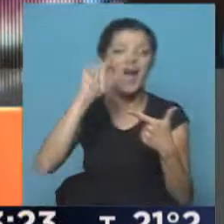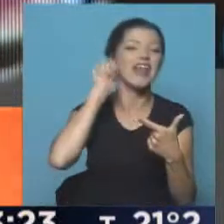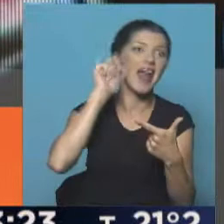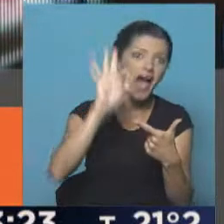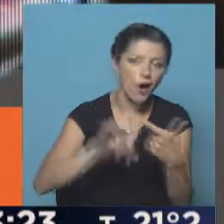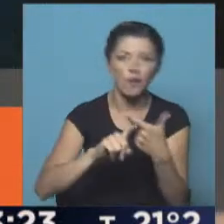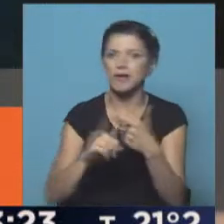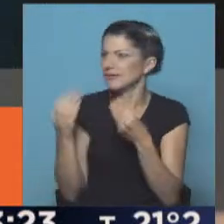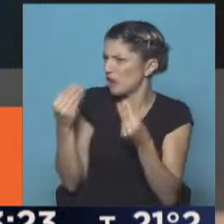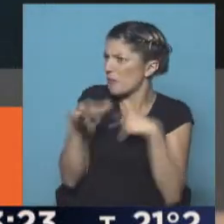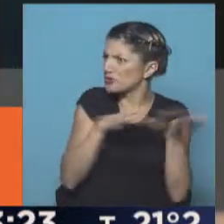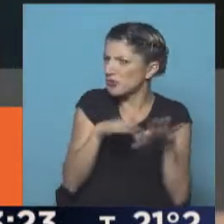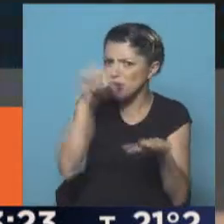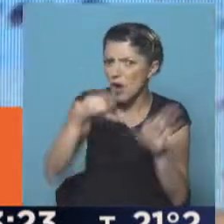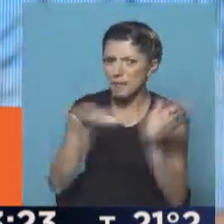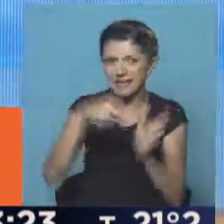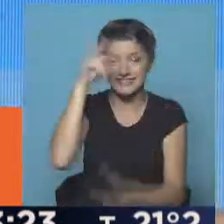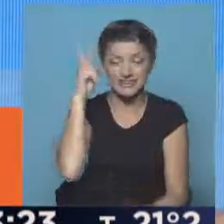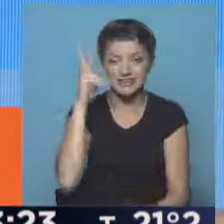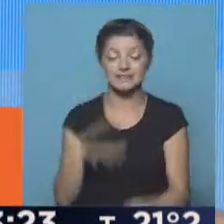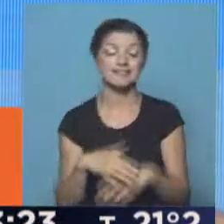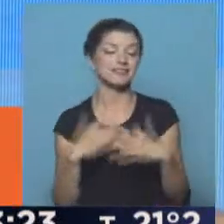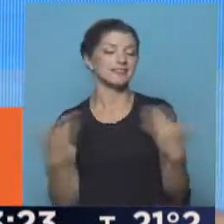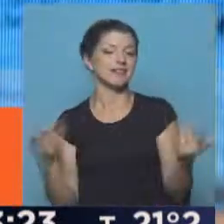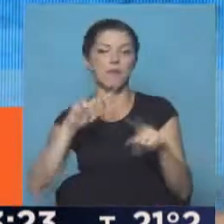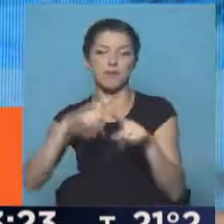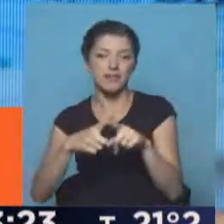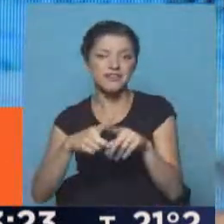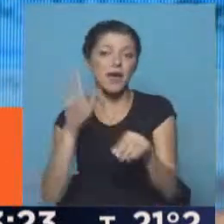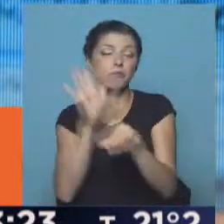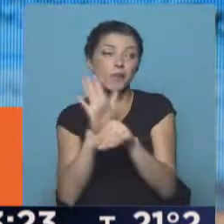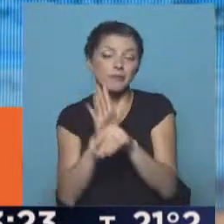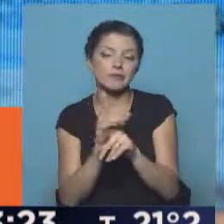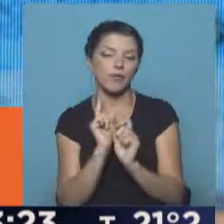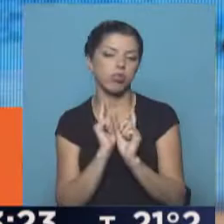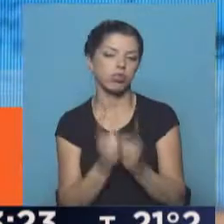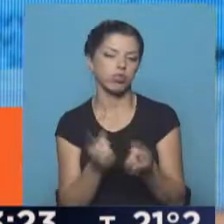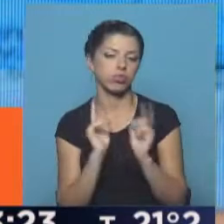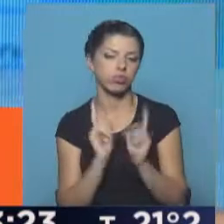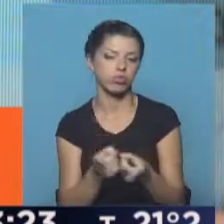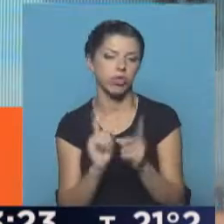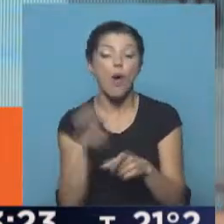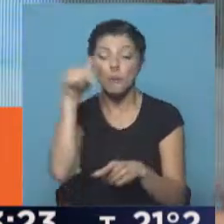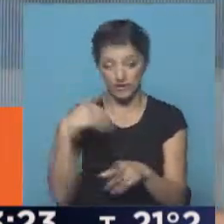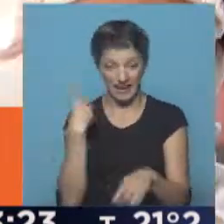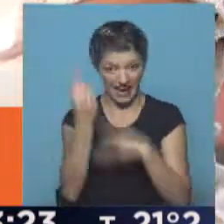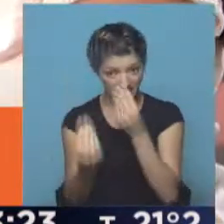que pasa, Natalia, en Chile? Bueno, eso, la política muestra signos de vejez en el sentido de que los que se presentan